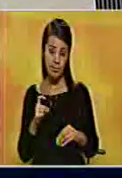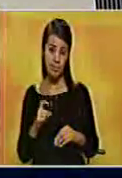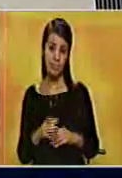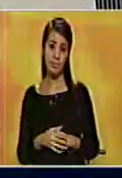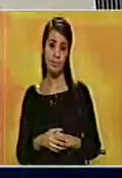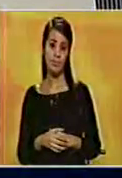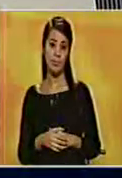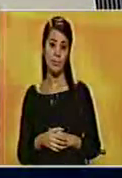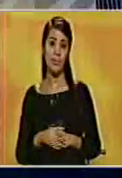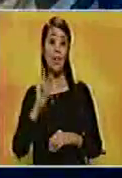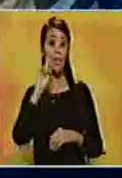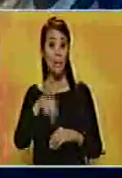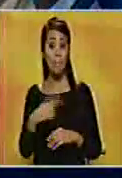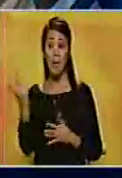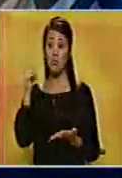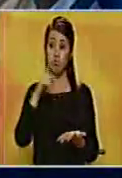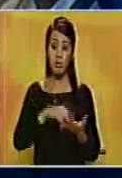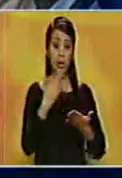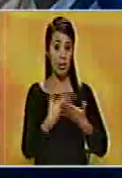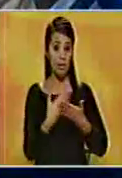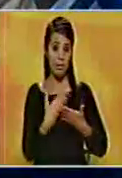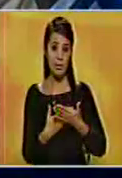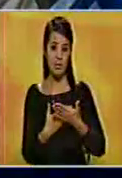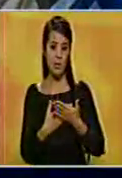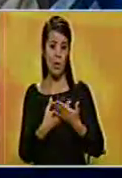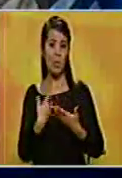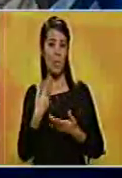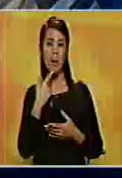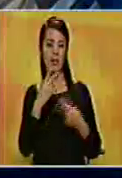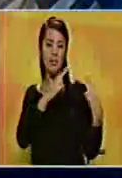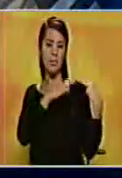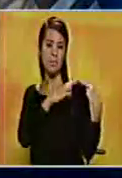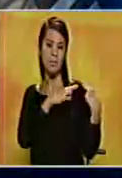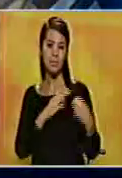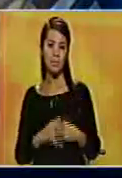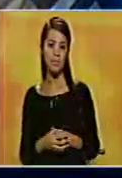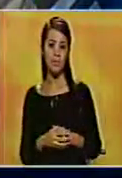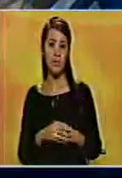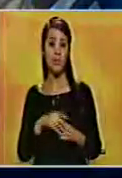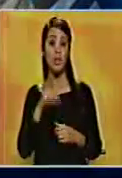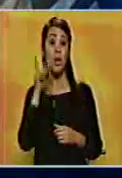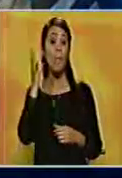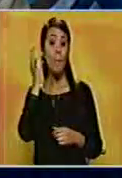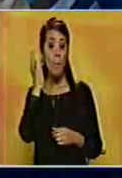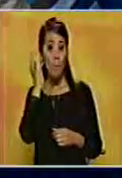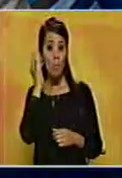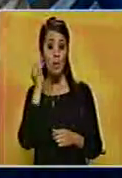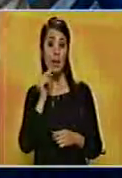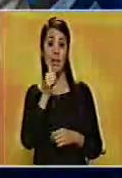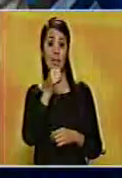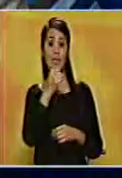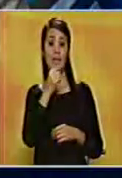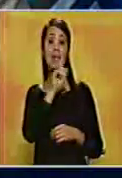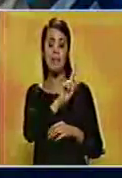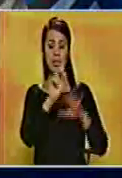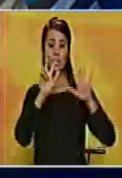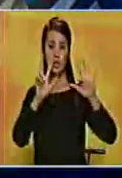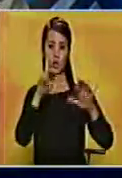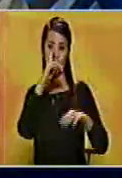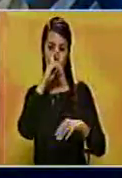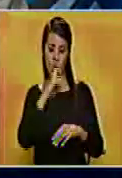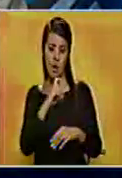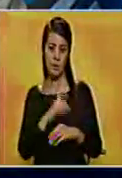necesitarán testigos para determinar las responsabilidades alexandra estefan compón hoy herrera de 18 años de edad